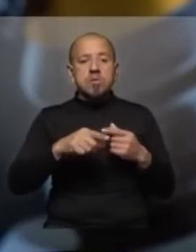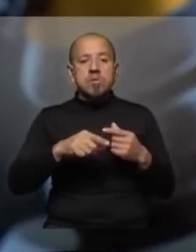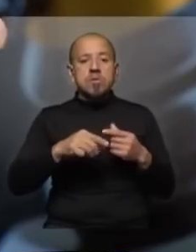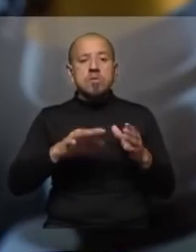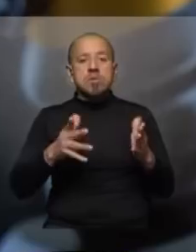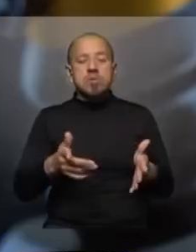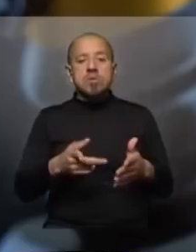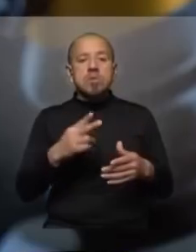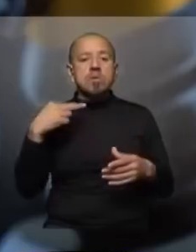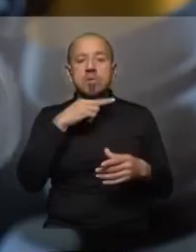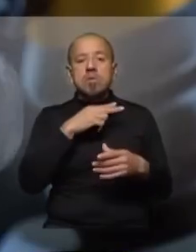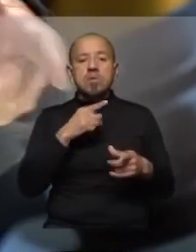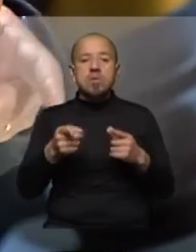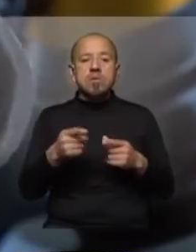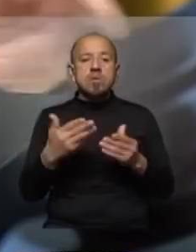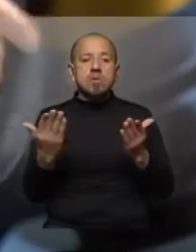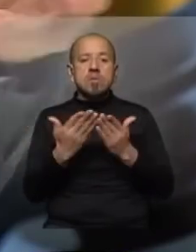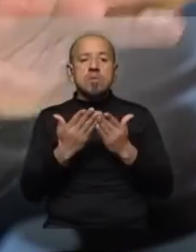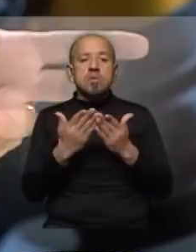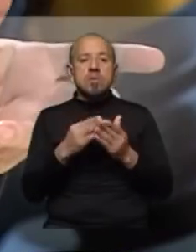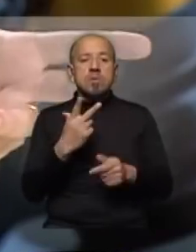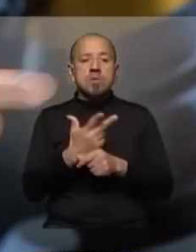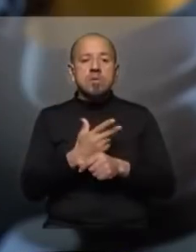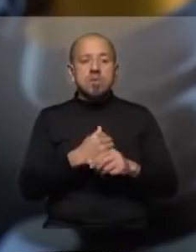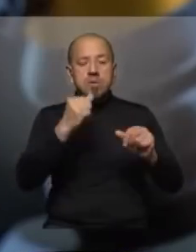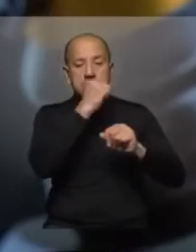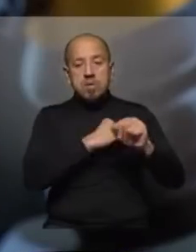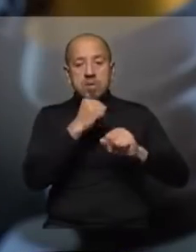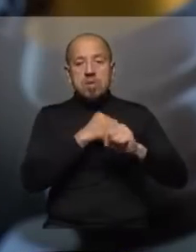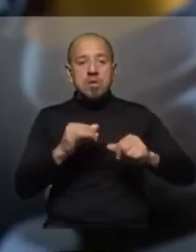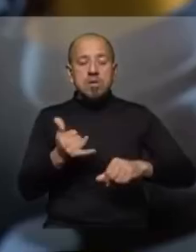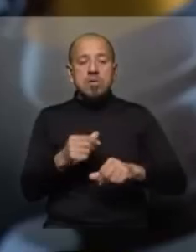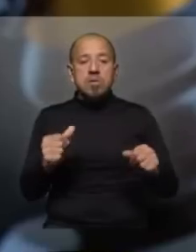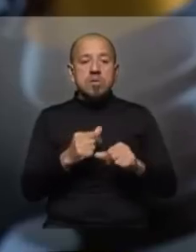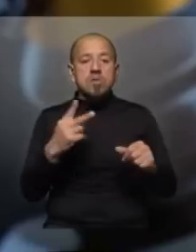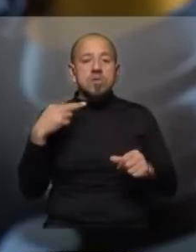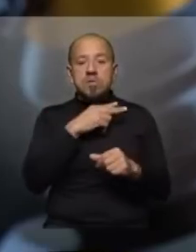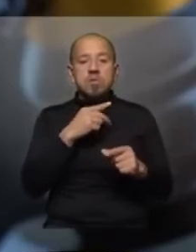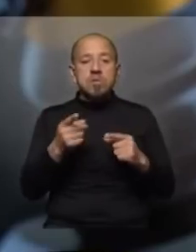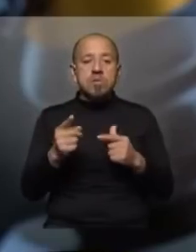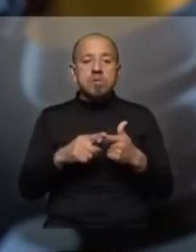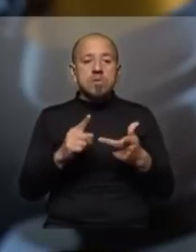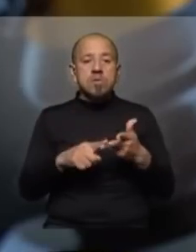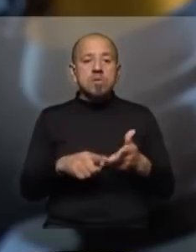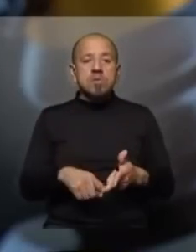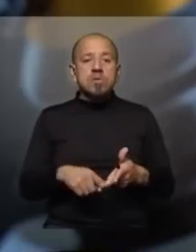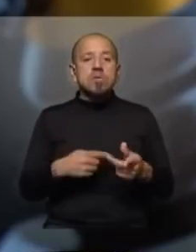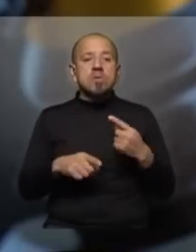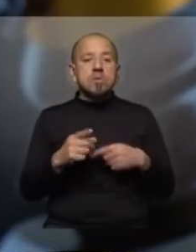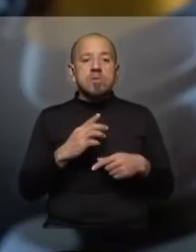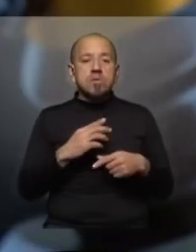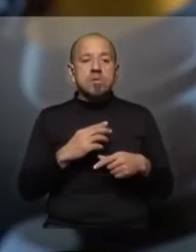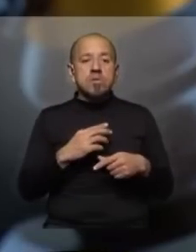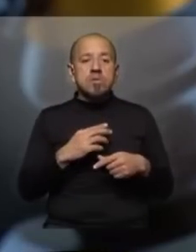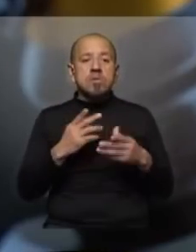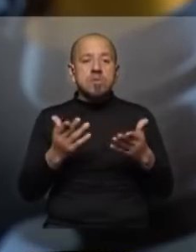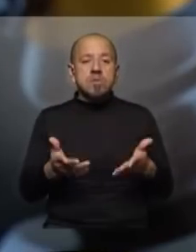la falsifica un estudiante de tercer año de ingeniería este que son medidas estructurales de seguridad que se tenían que usted fíjese que si te